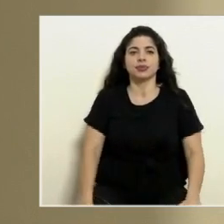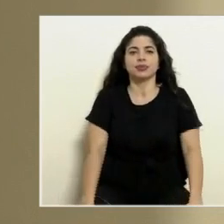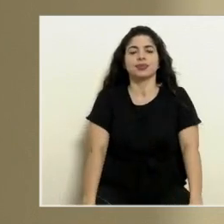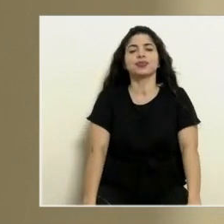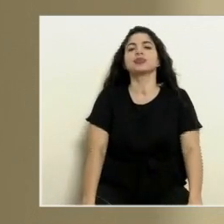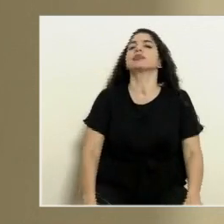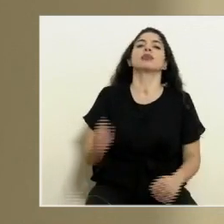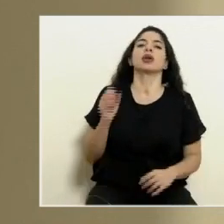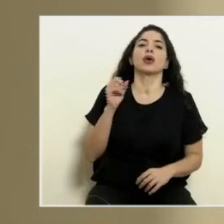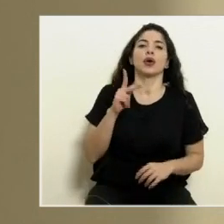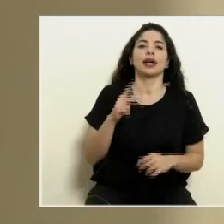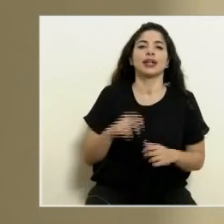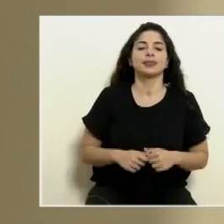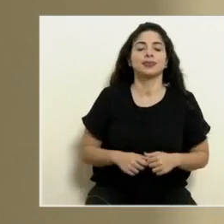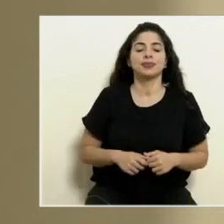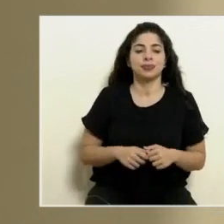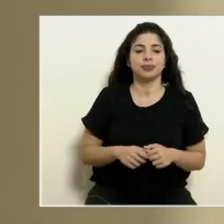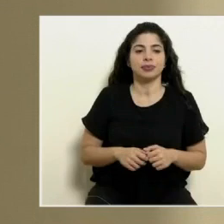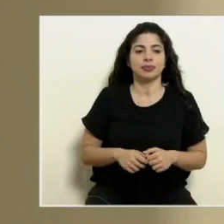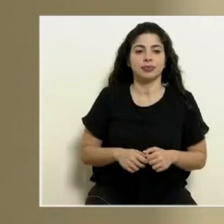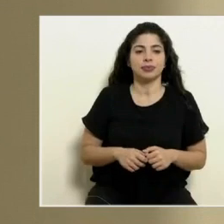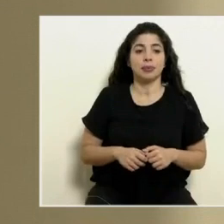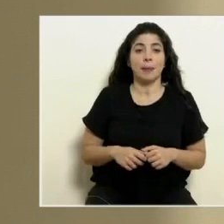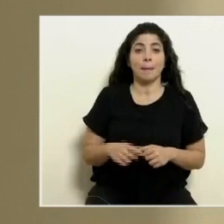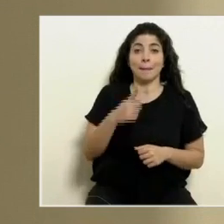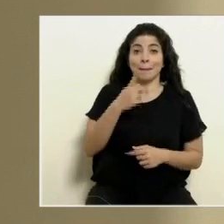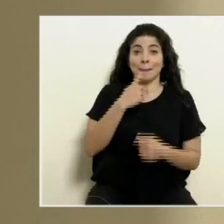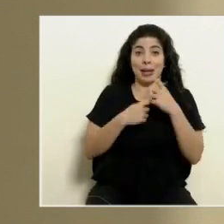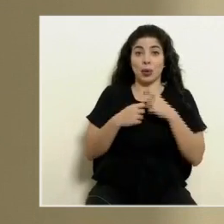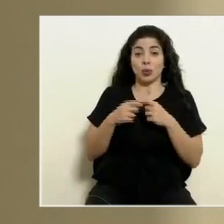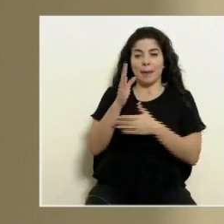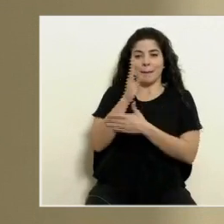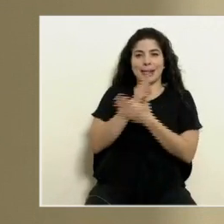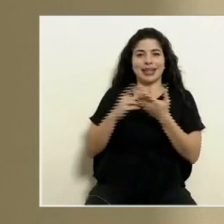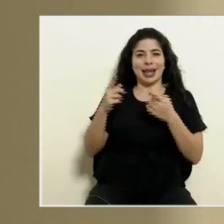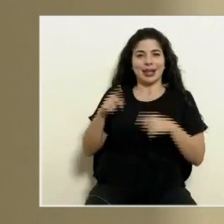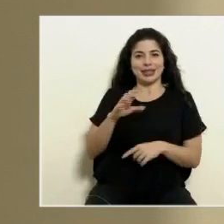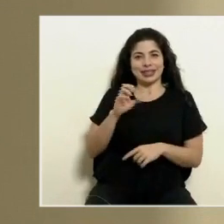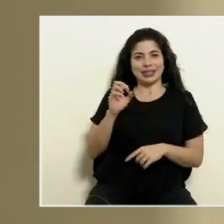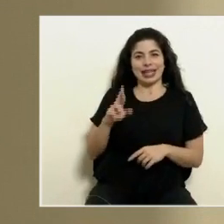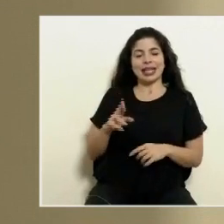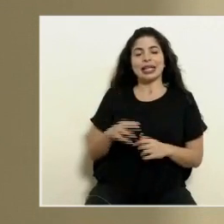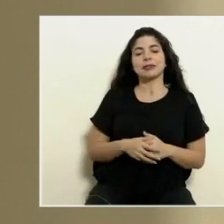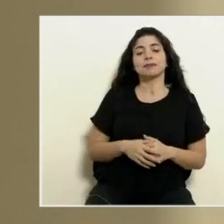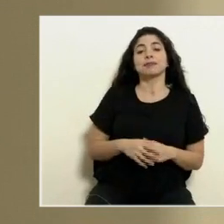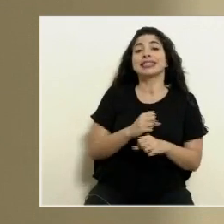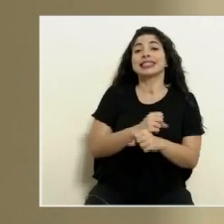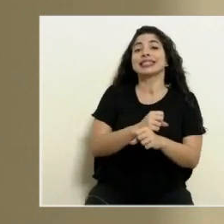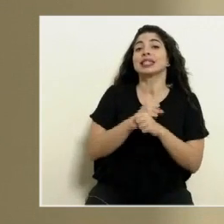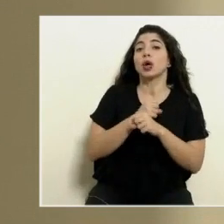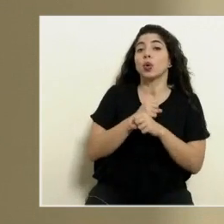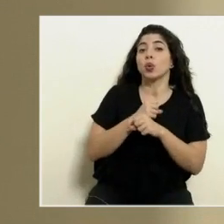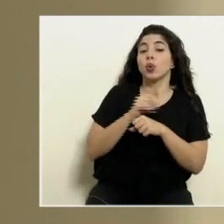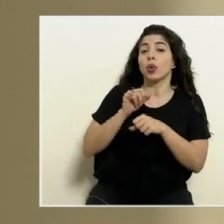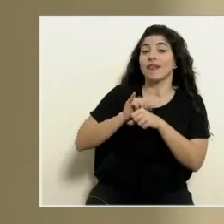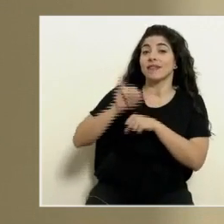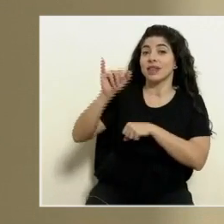Ok. Bueno, para las preguntas de Acontecer CR, el seguro de viaje,